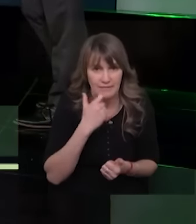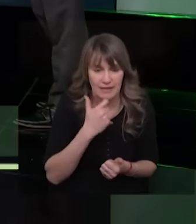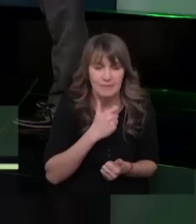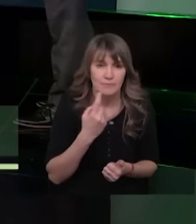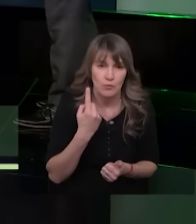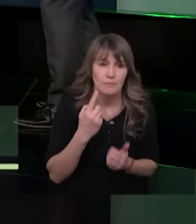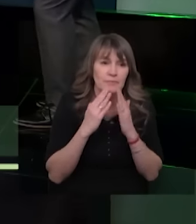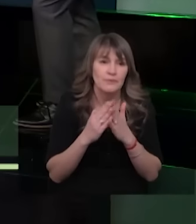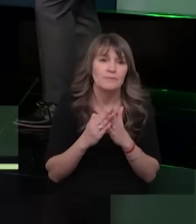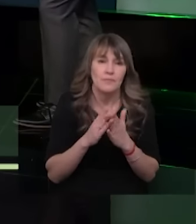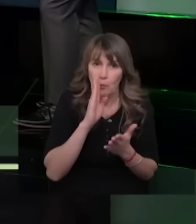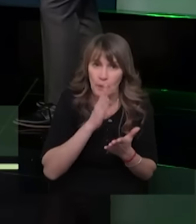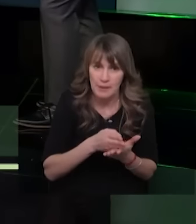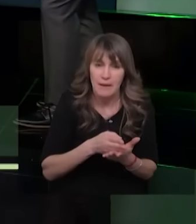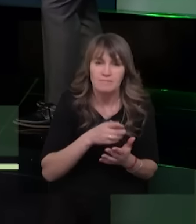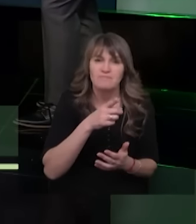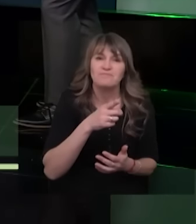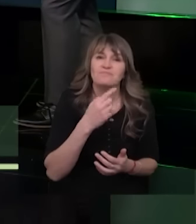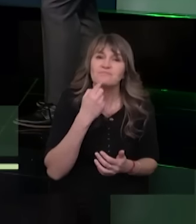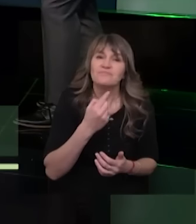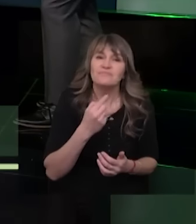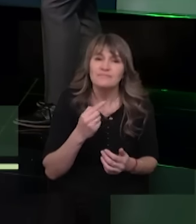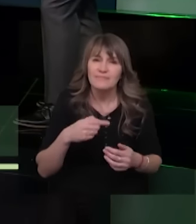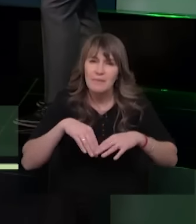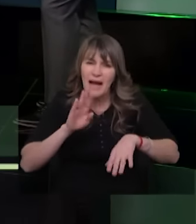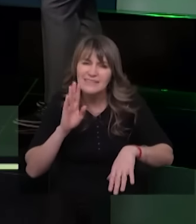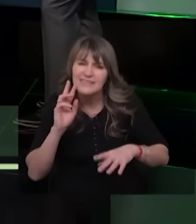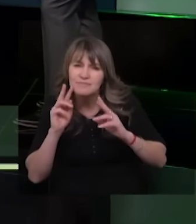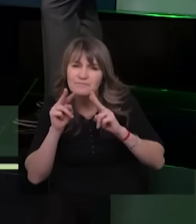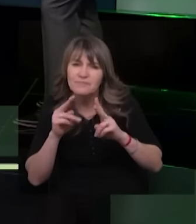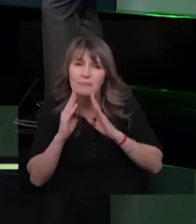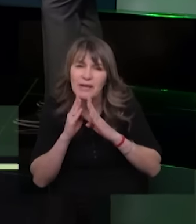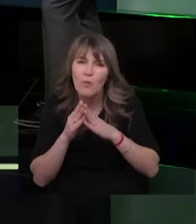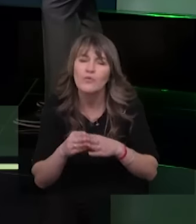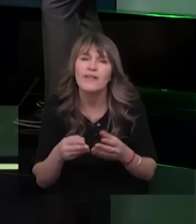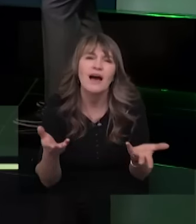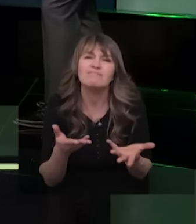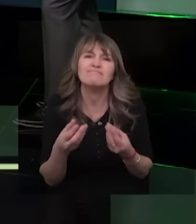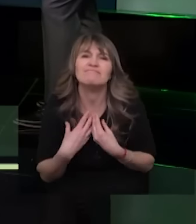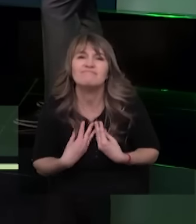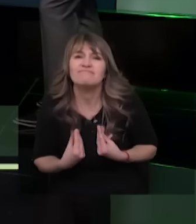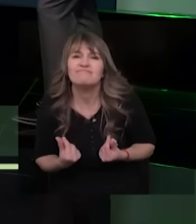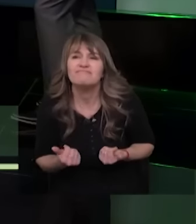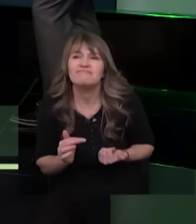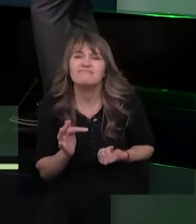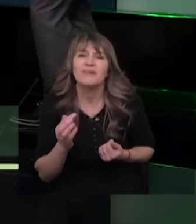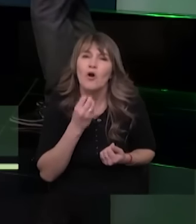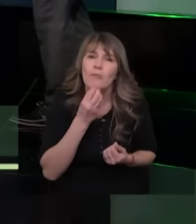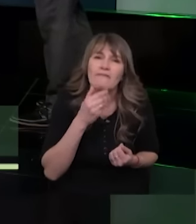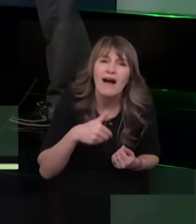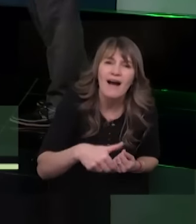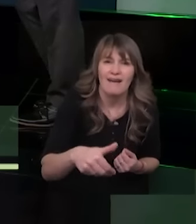que quisimos este indagar sobre todo centrarnos más en aspectos de pronóstico Así que vamos a la a la próxima placa